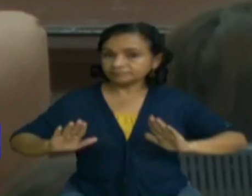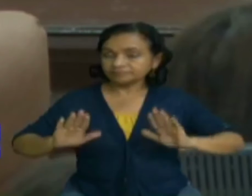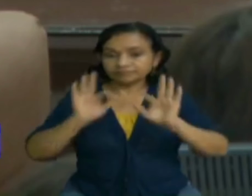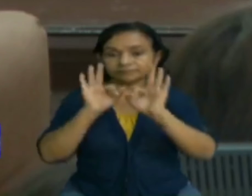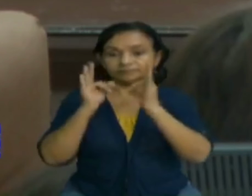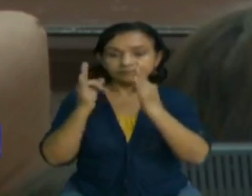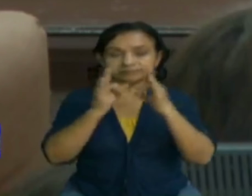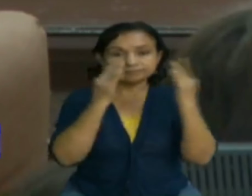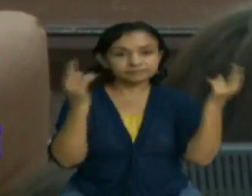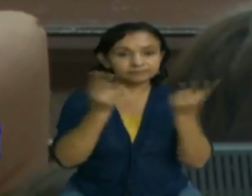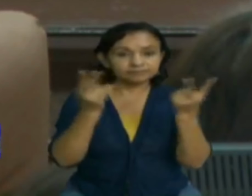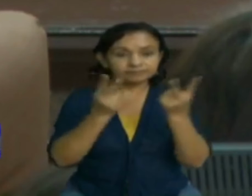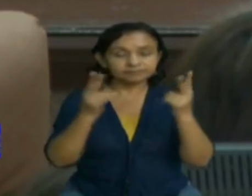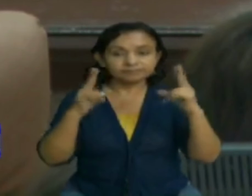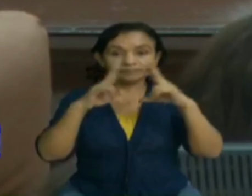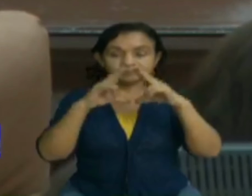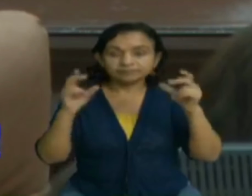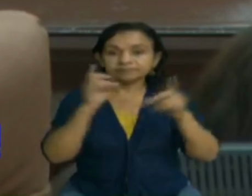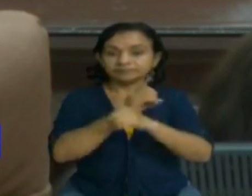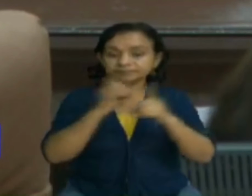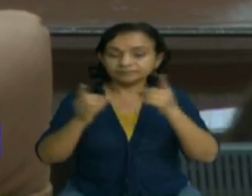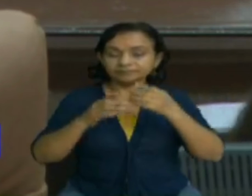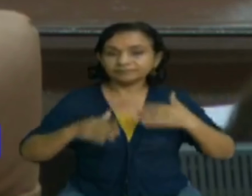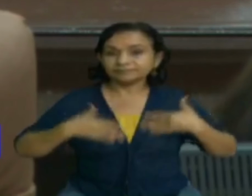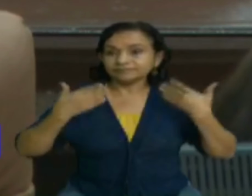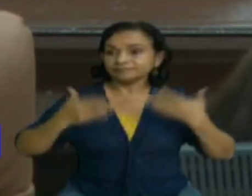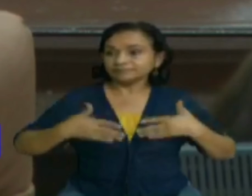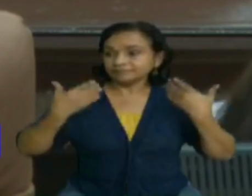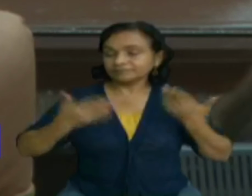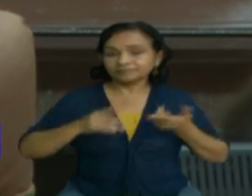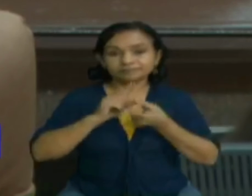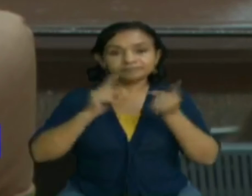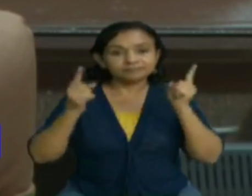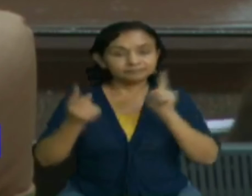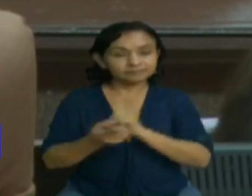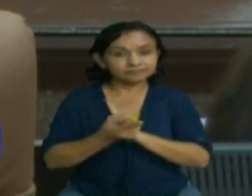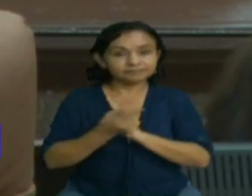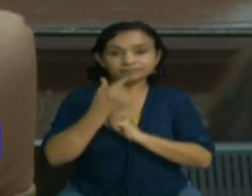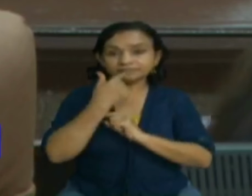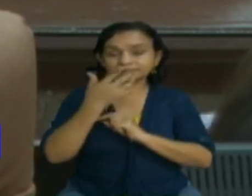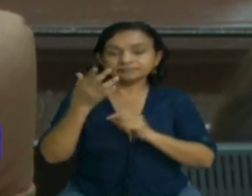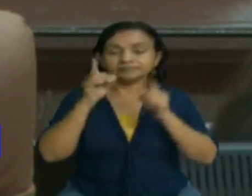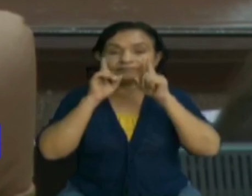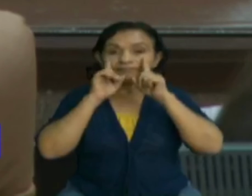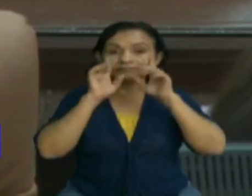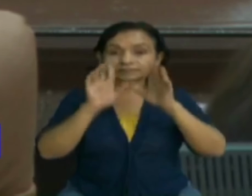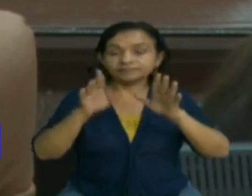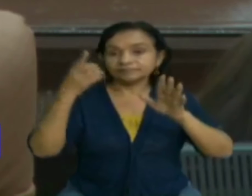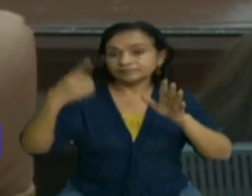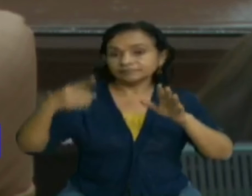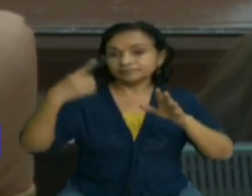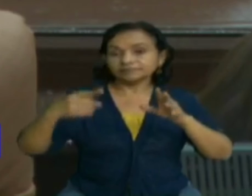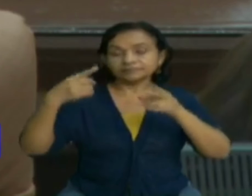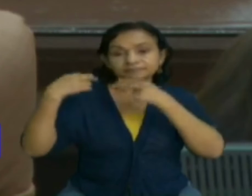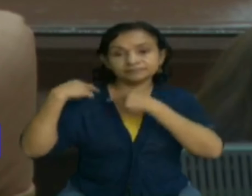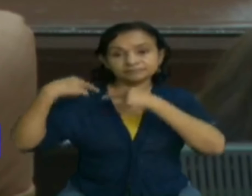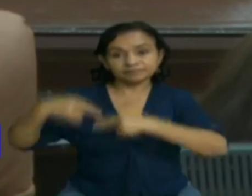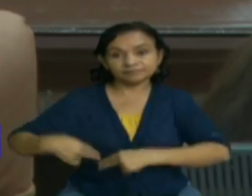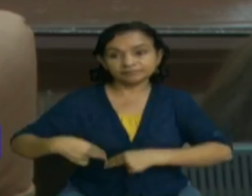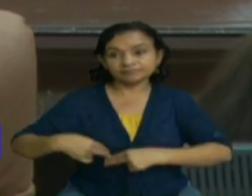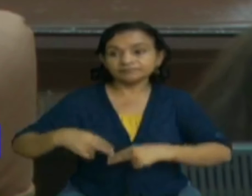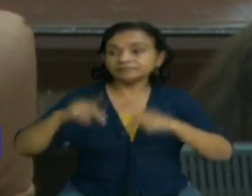familias nicaragüenses deben de sentirse gozosas con esta reforma, porque estamos protegiendo los derechos humanos, porque